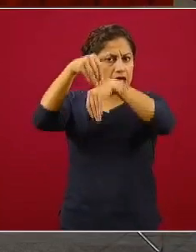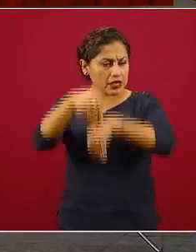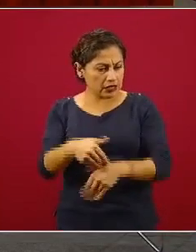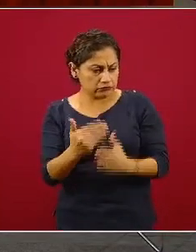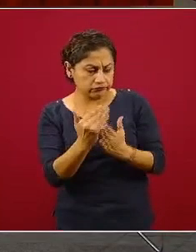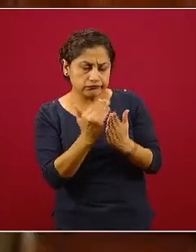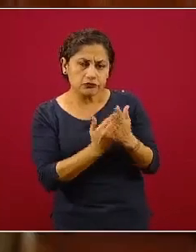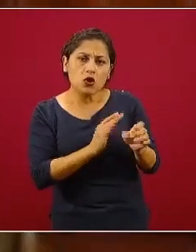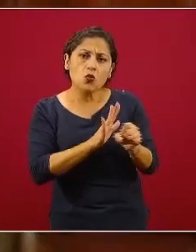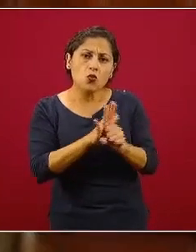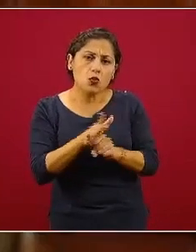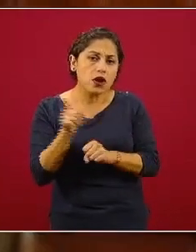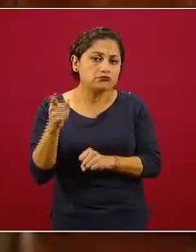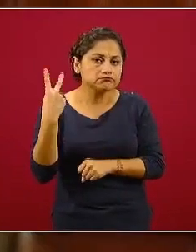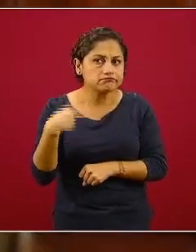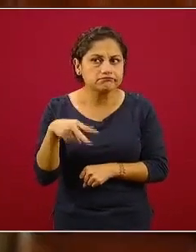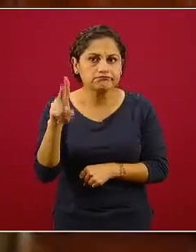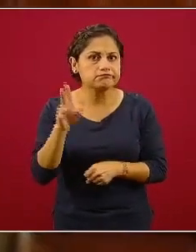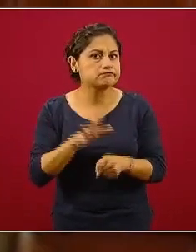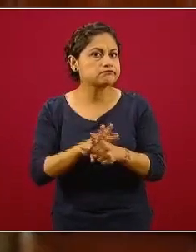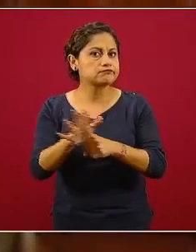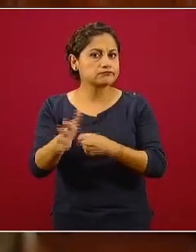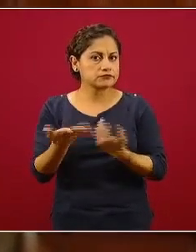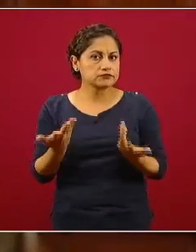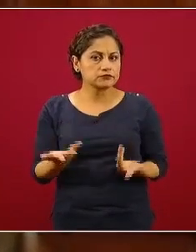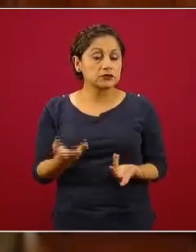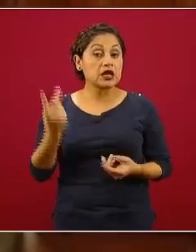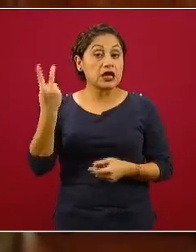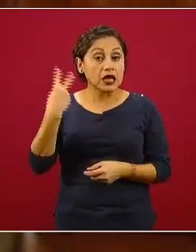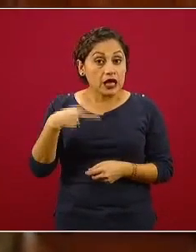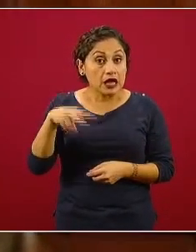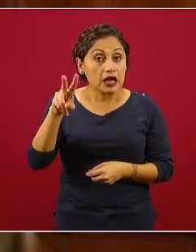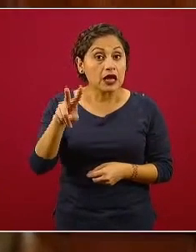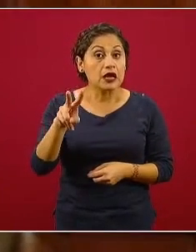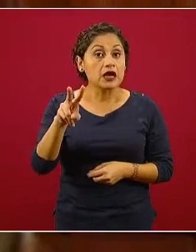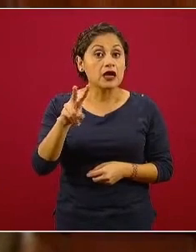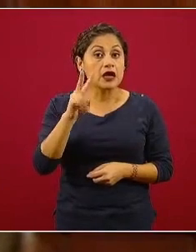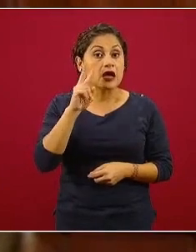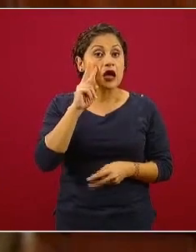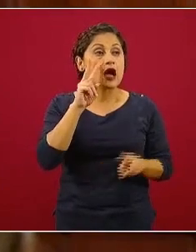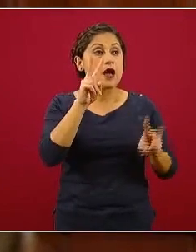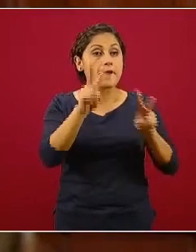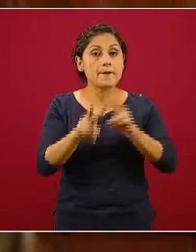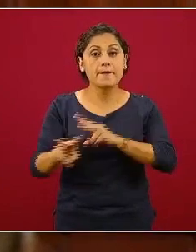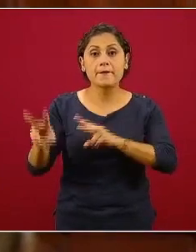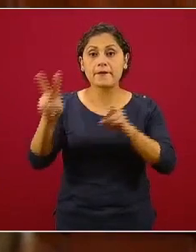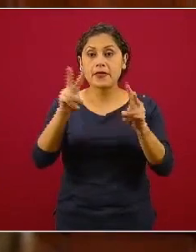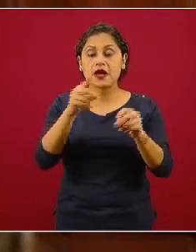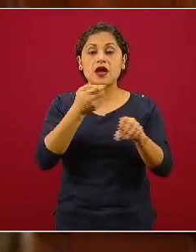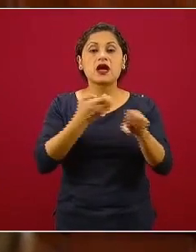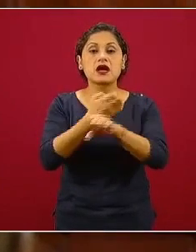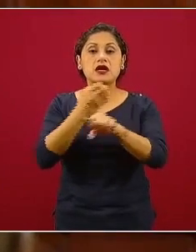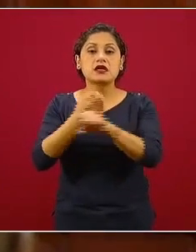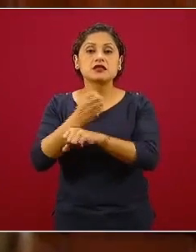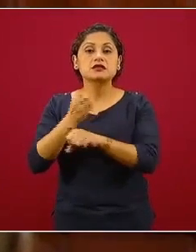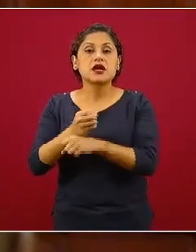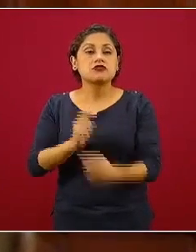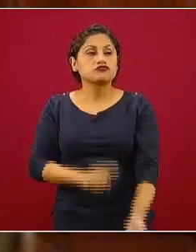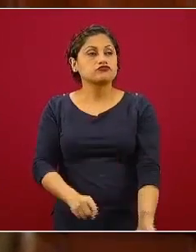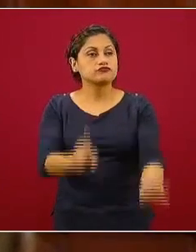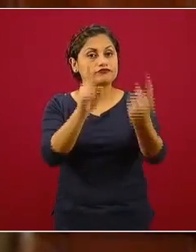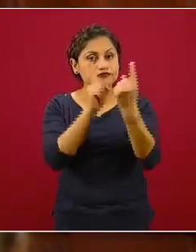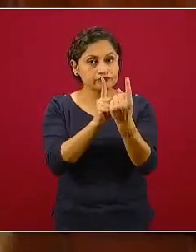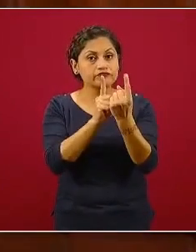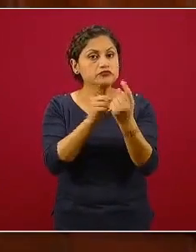giras, y si son giras de visitas presenciales, ¿quiénes acudirían? Porque se supone